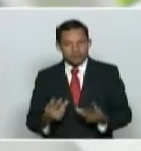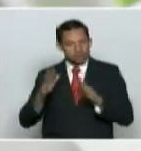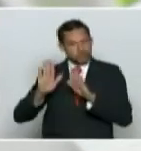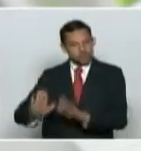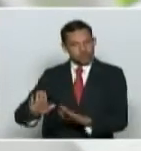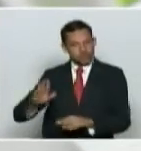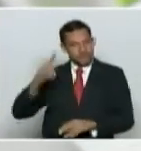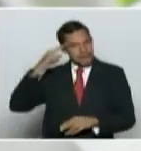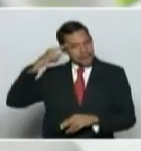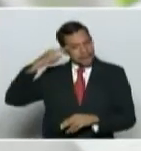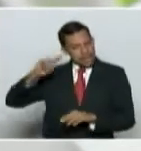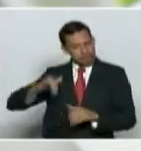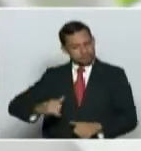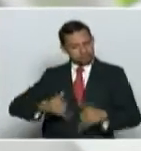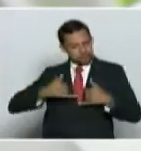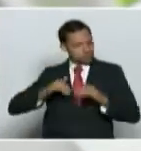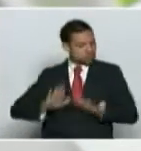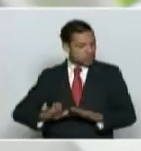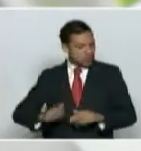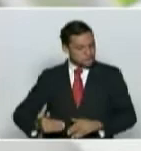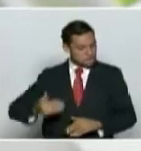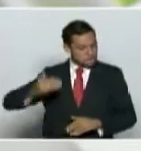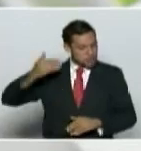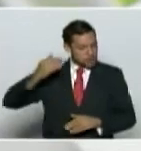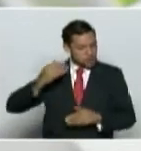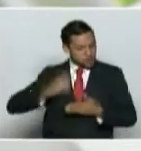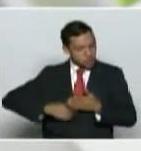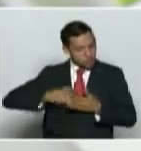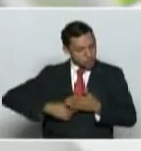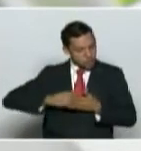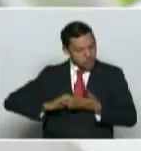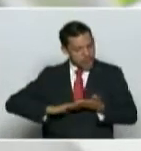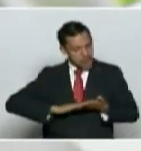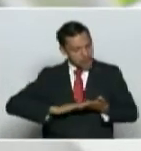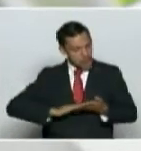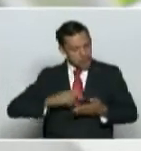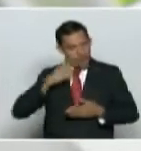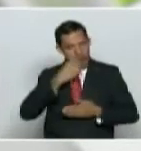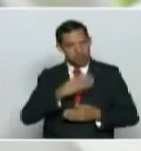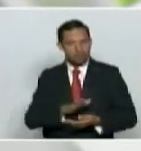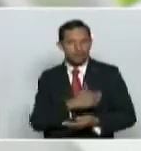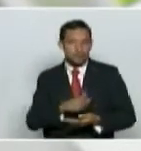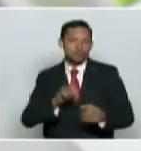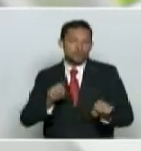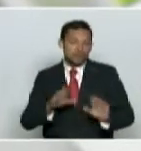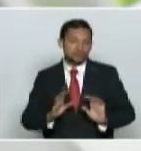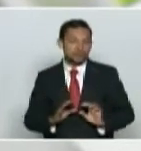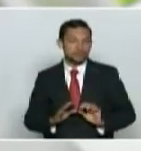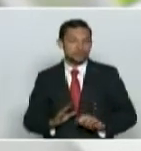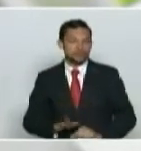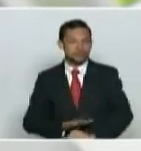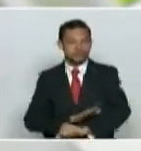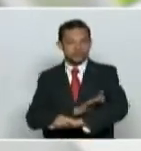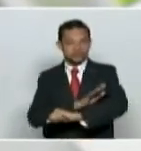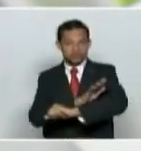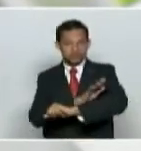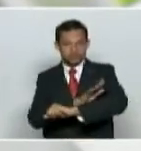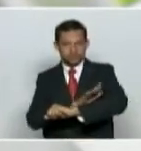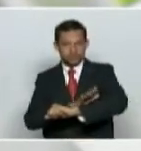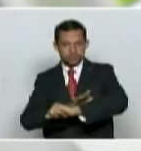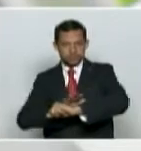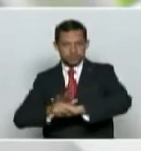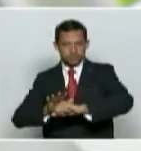¿no? El artista nace con eso, se va puliendo en el camino, pero el artista nace. De noche cuando